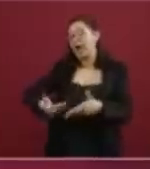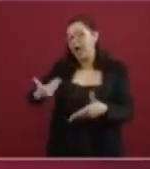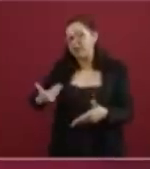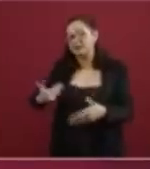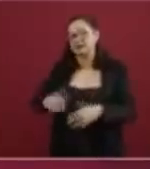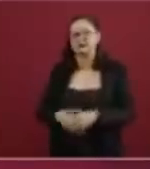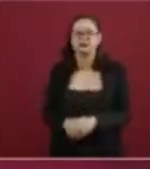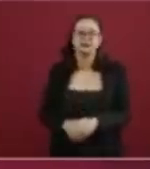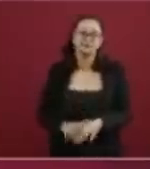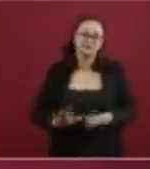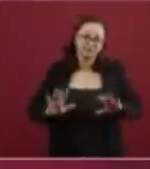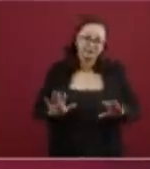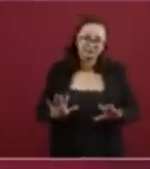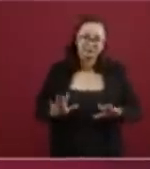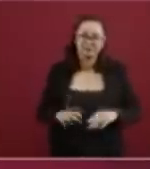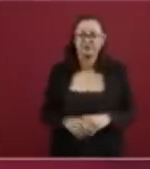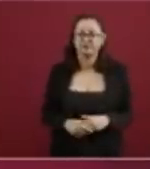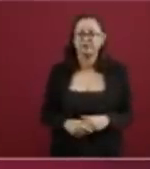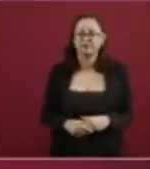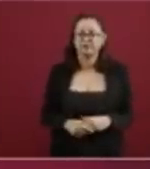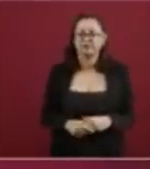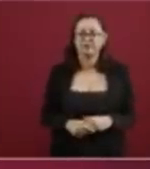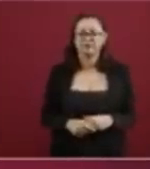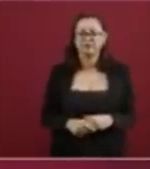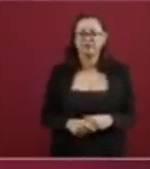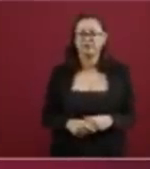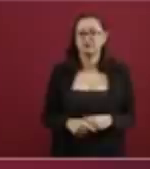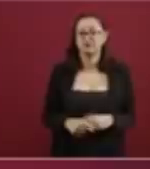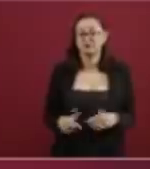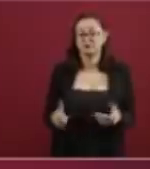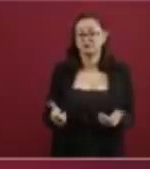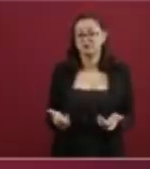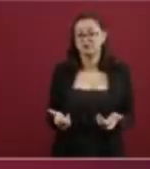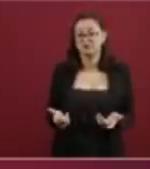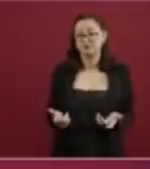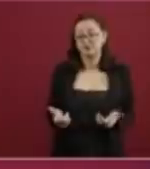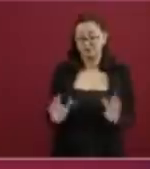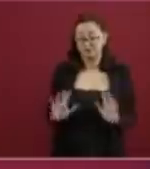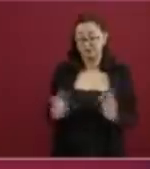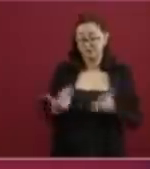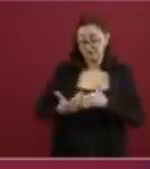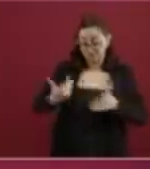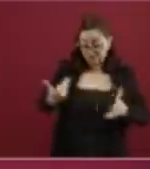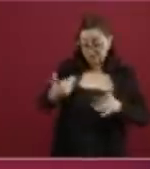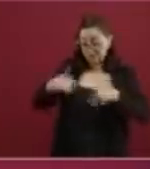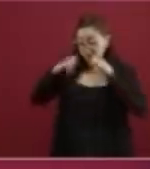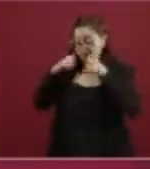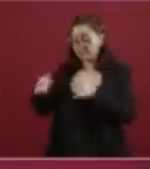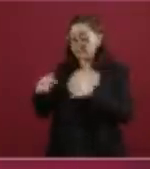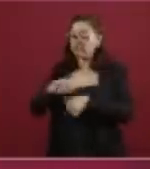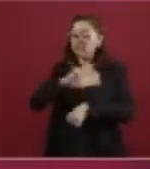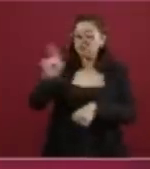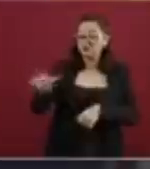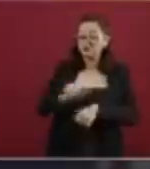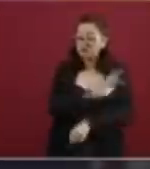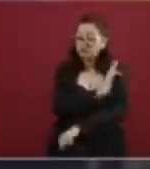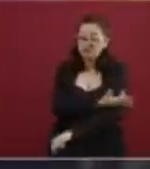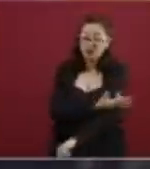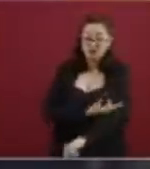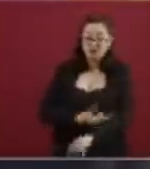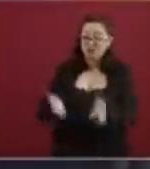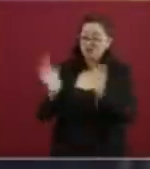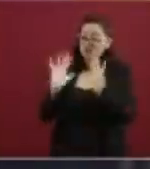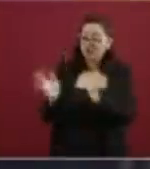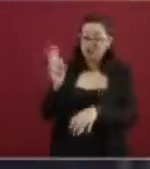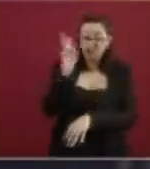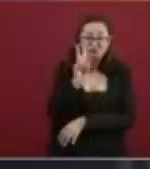Bueno, en lo preventivo. Y si ya hay adicción, sí, ver qué